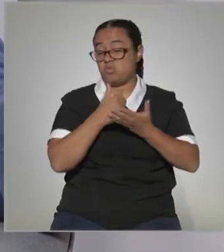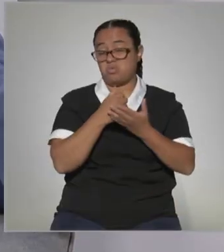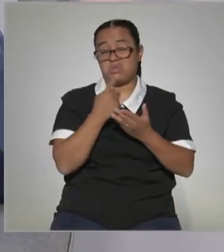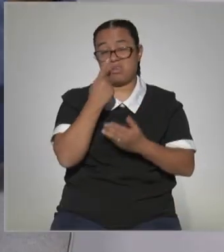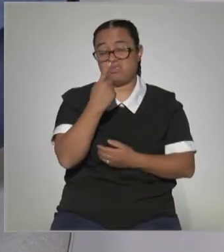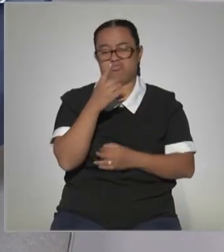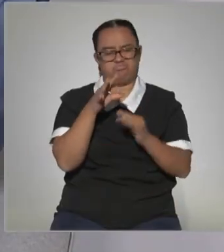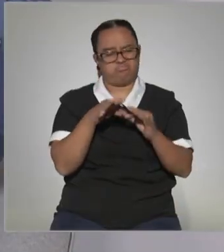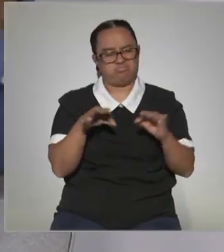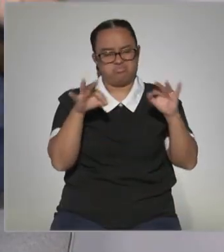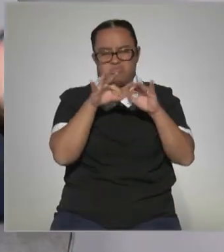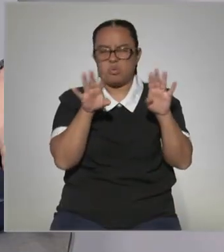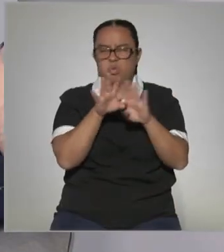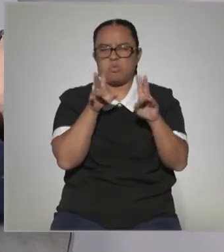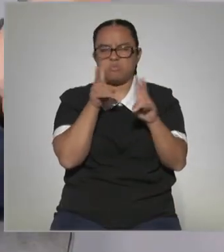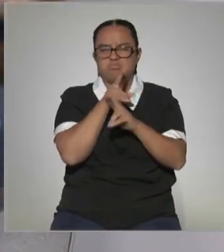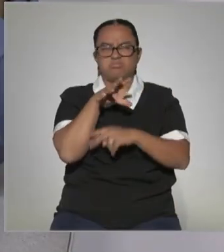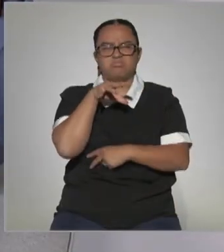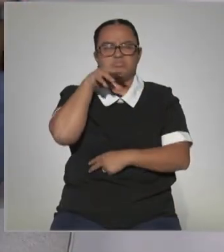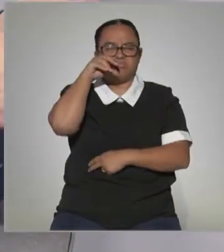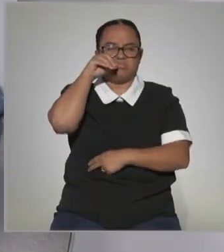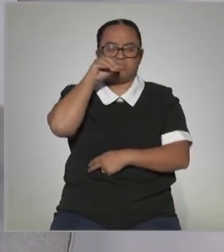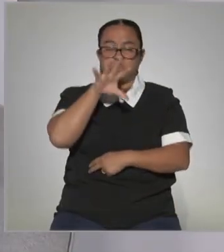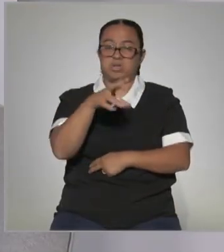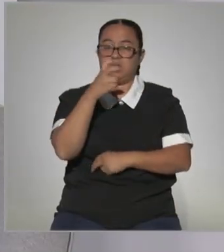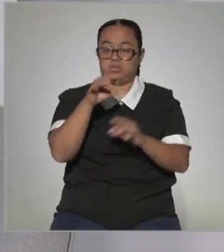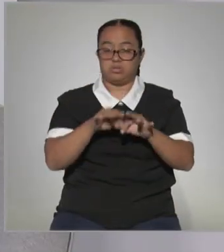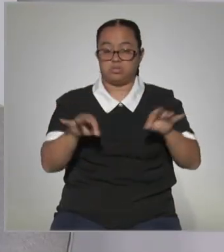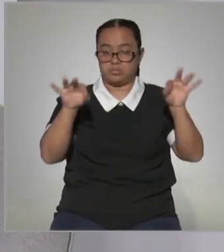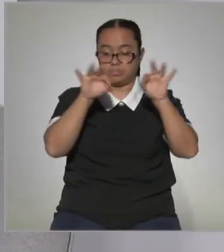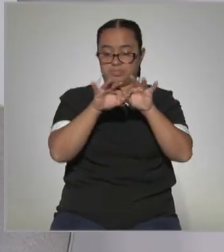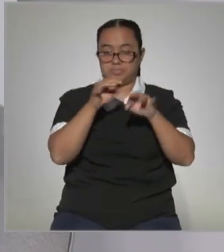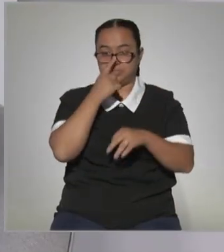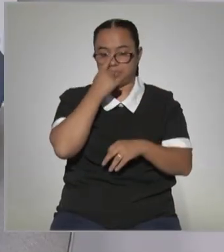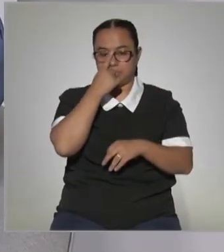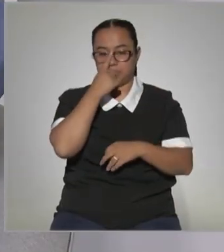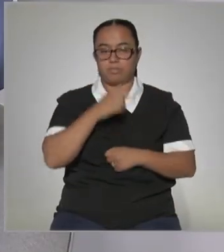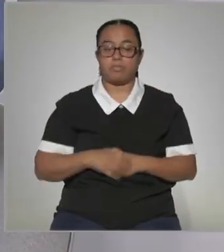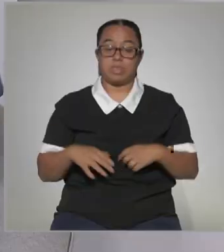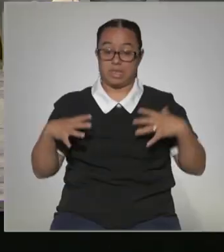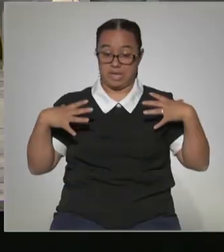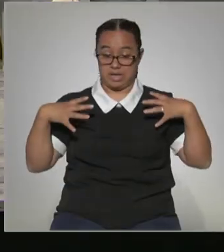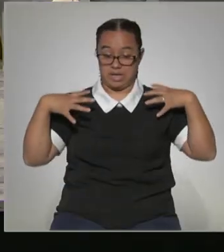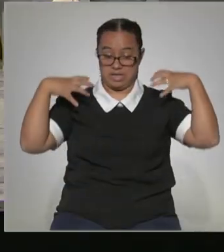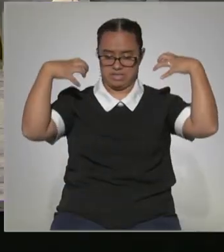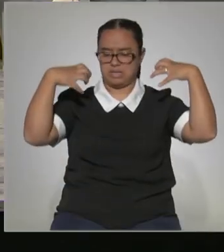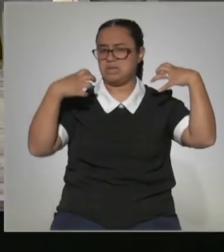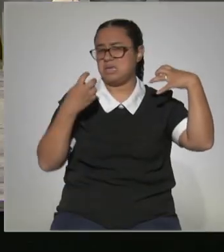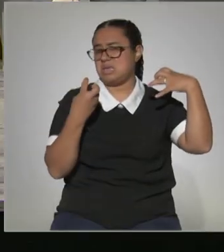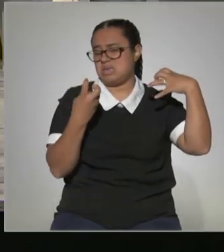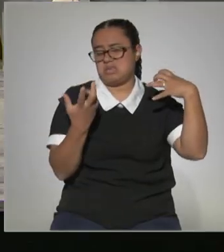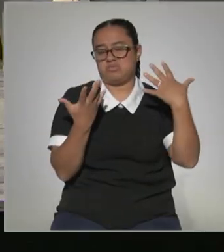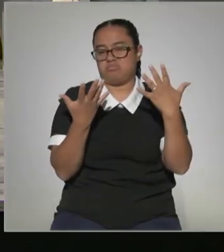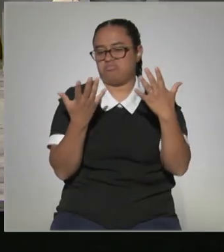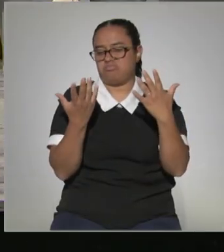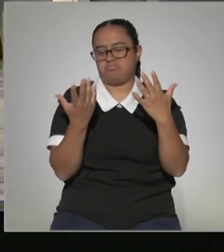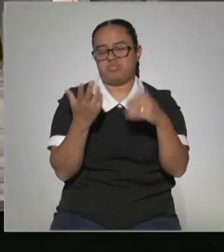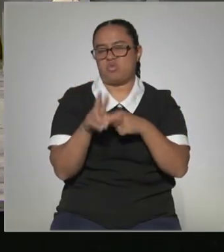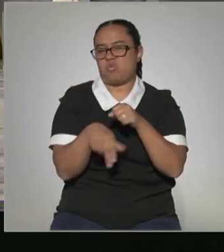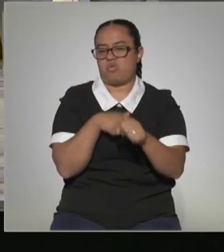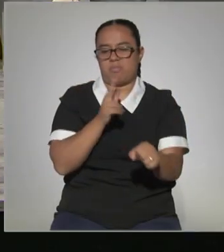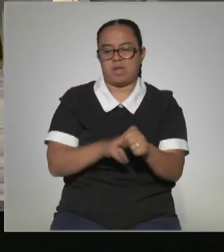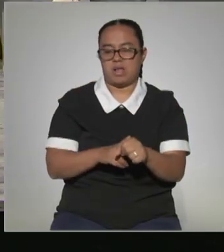siempre. Entonces, recuerda que siempre tienes recursos. Sí. El estrés es necesario en los picos